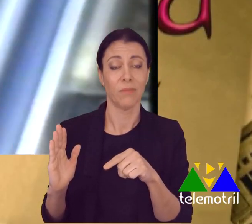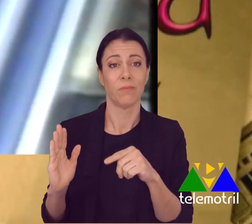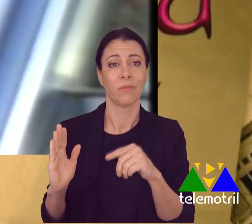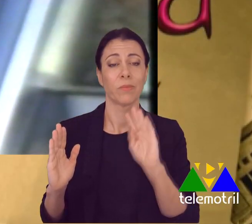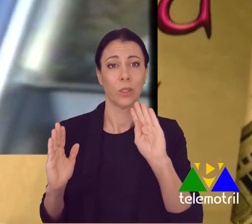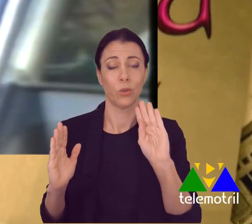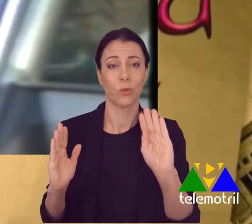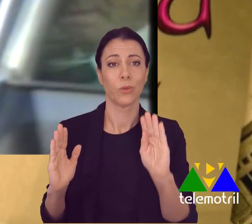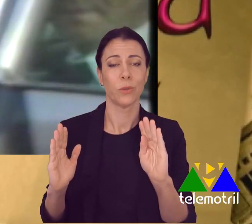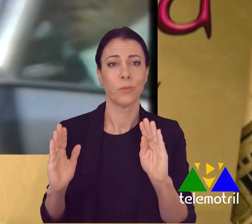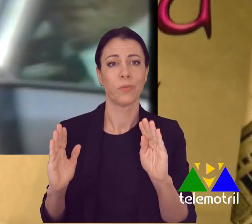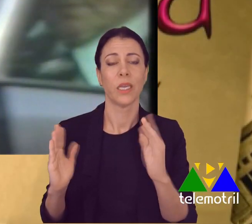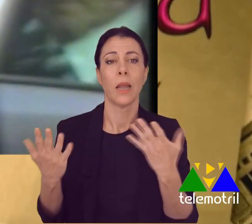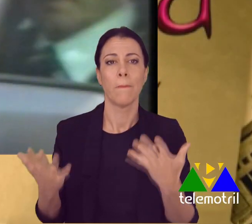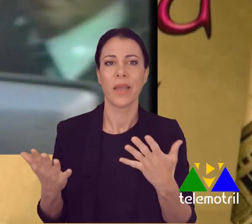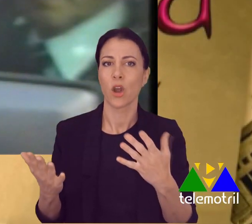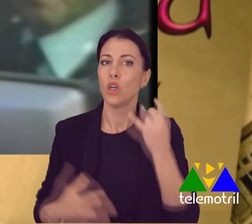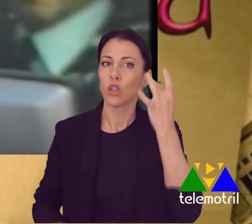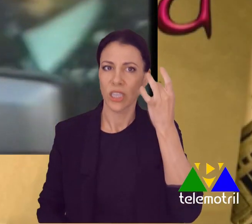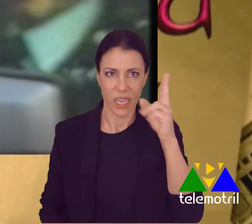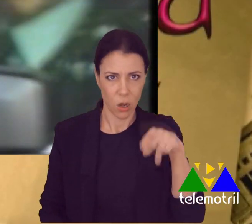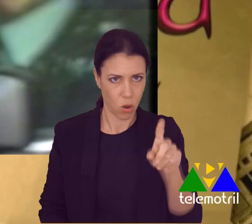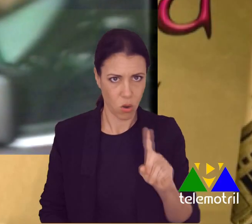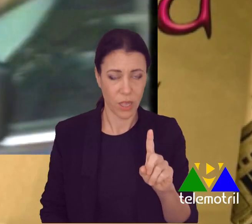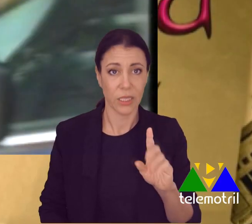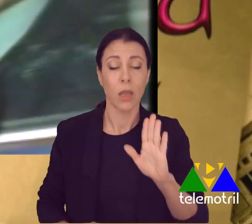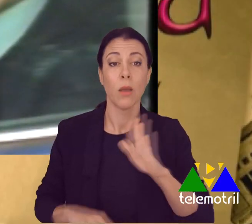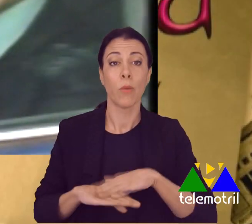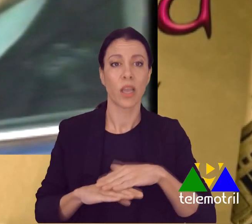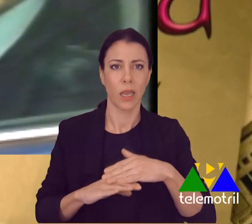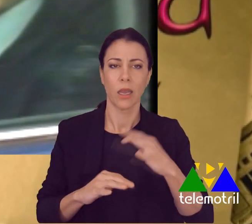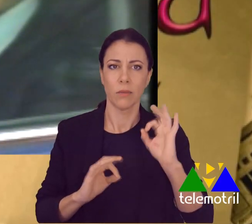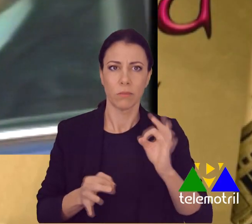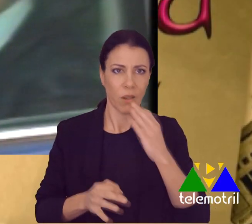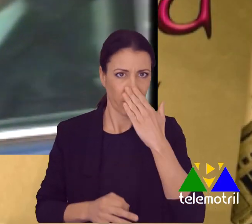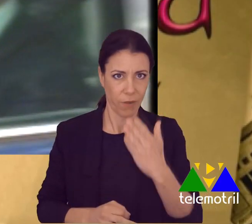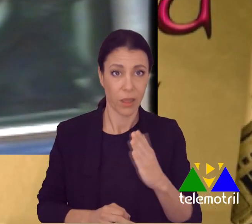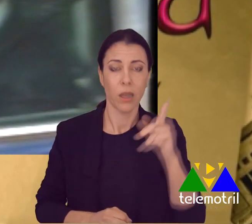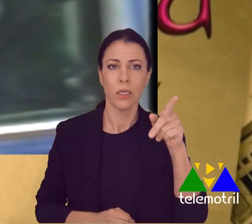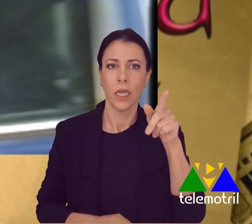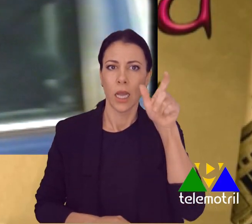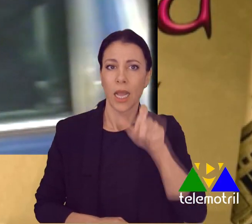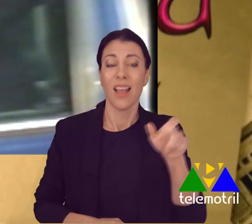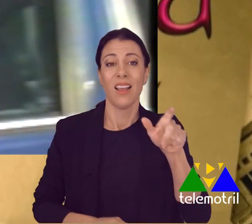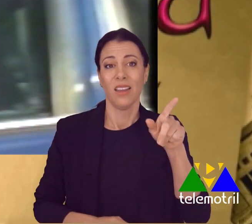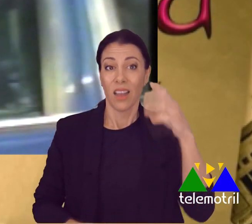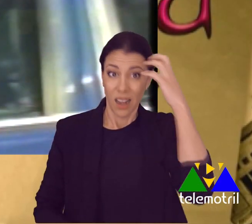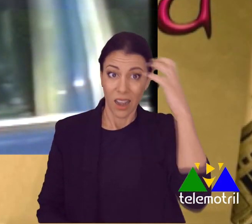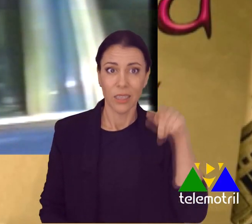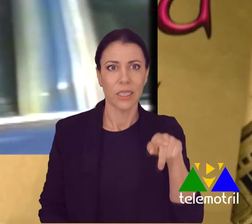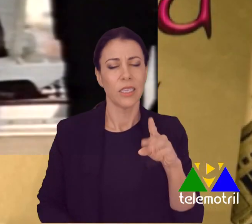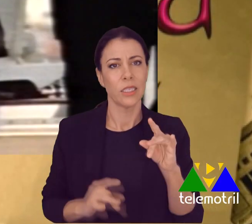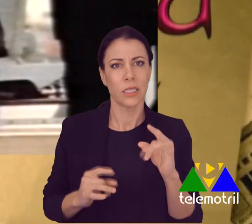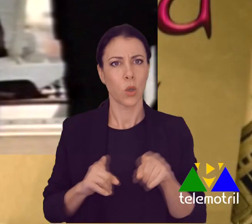reyes de Bélgica no fue ni una tontería, ¿no? Al final es verdad que fueron unos reyes muy austeros, pero de todas maneras Motril se